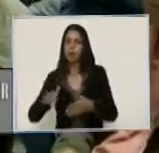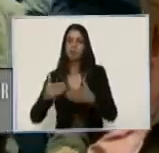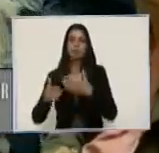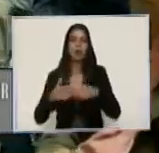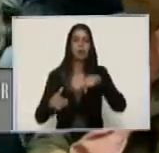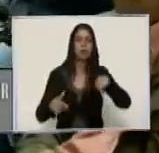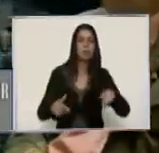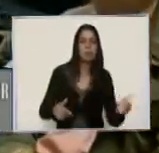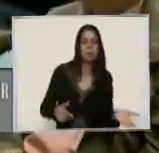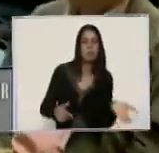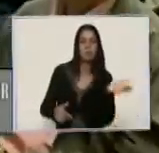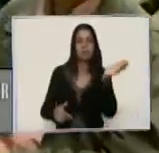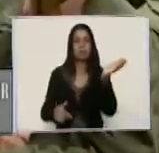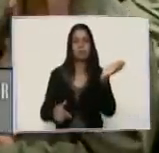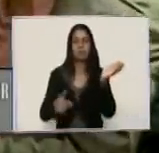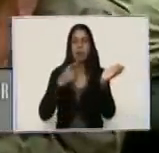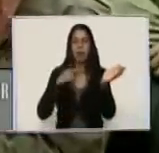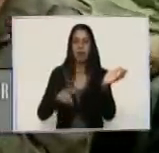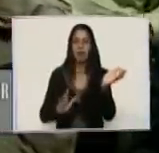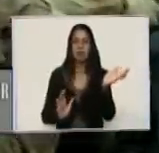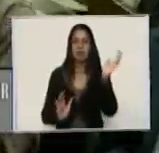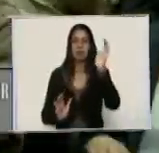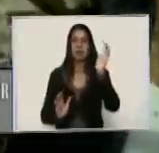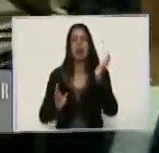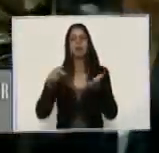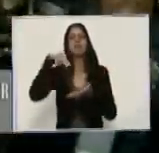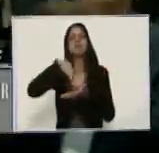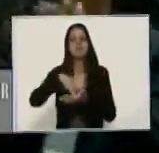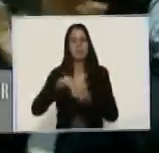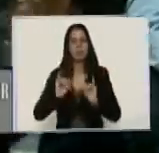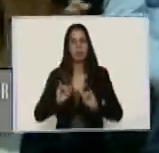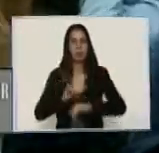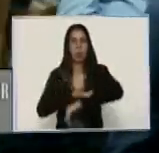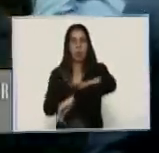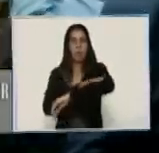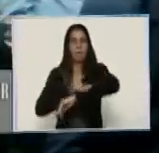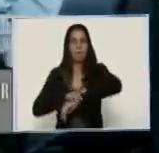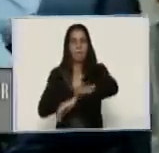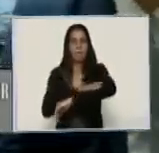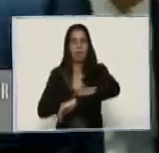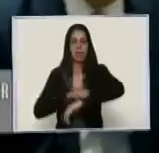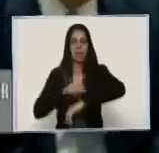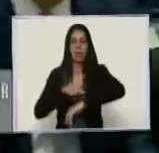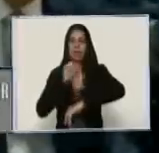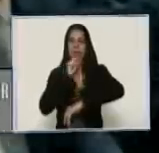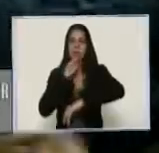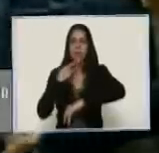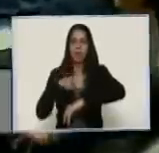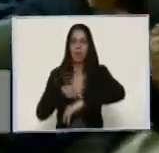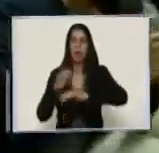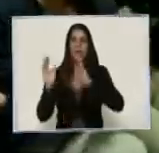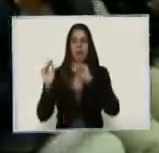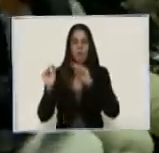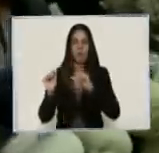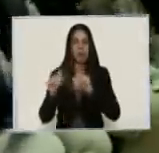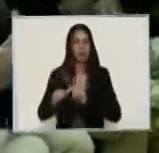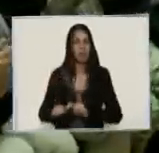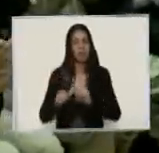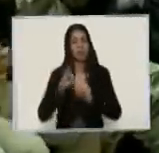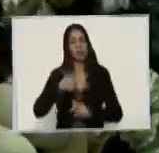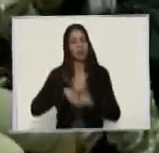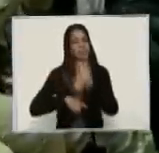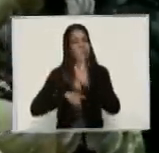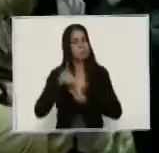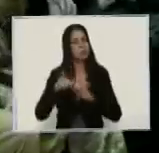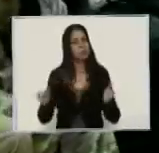levantar y nos vamos a seguir levantando. Y por eso tenemos nuestra piel embellecida en esperanza. Así que sigamos adelante,